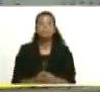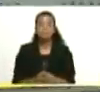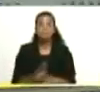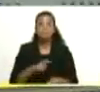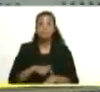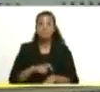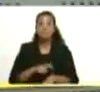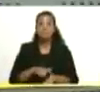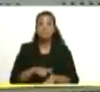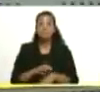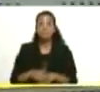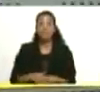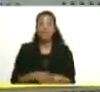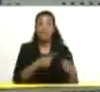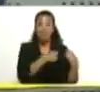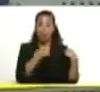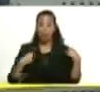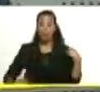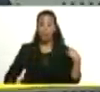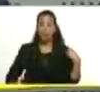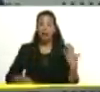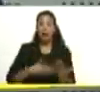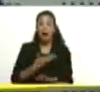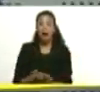de Beijing a Argelia,